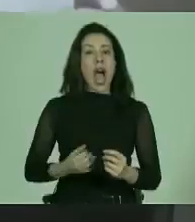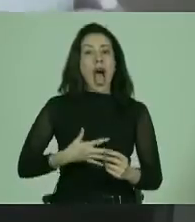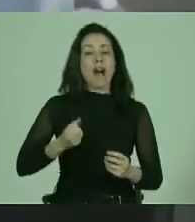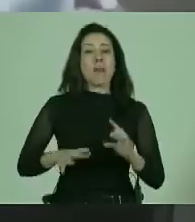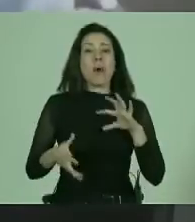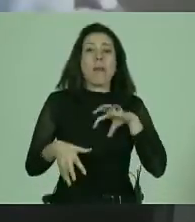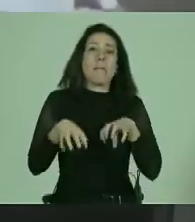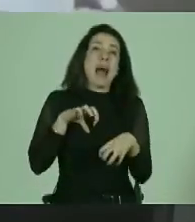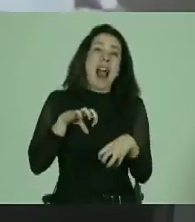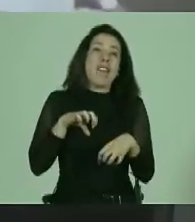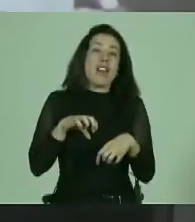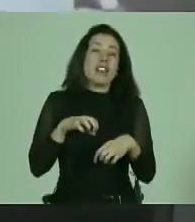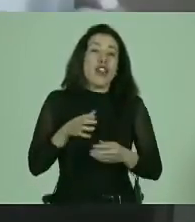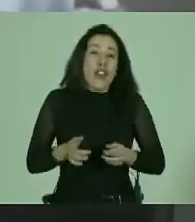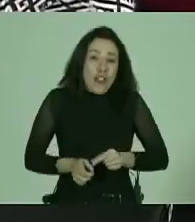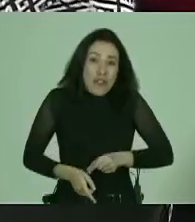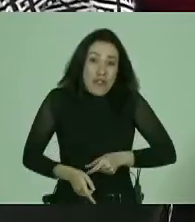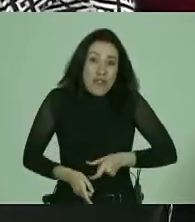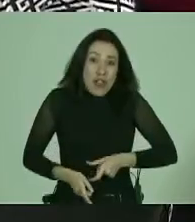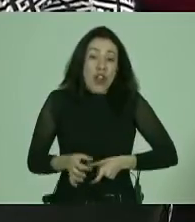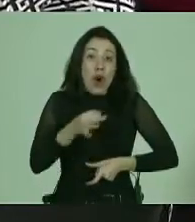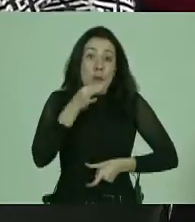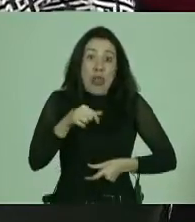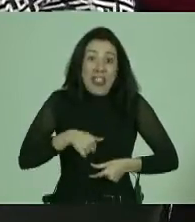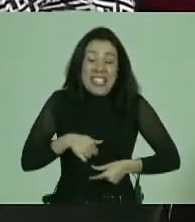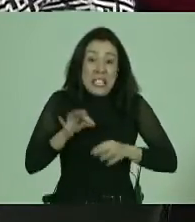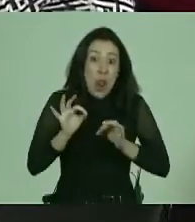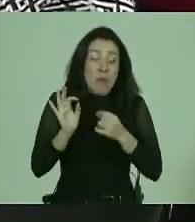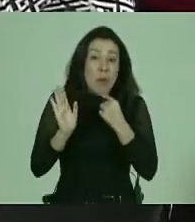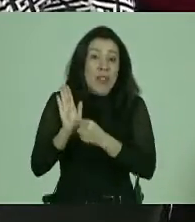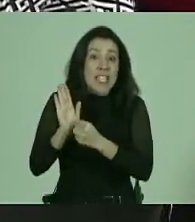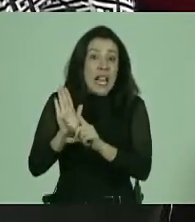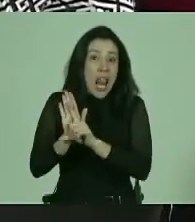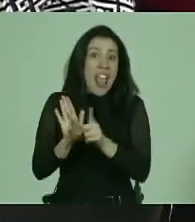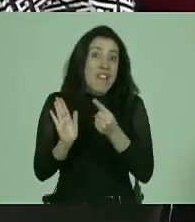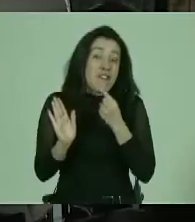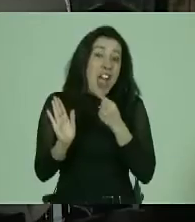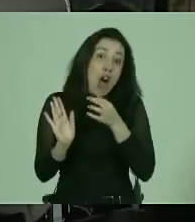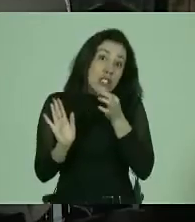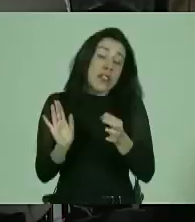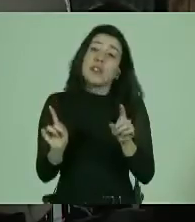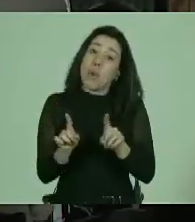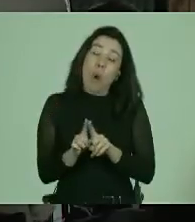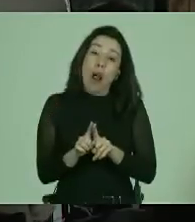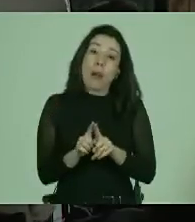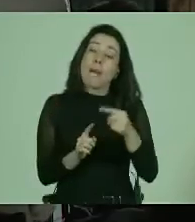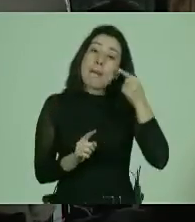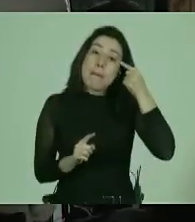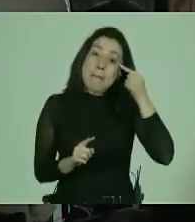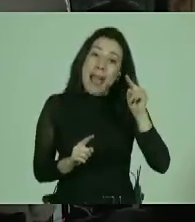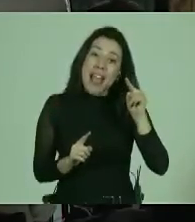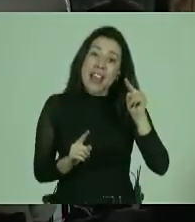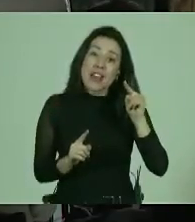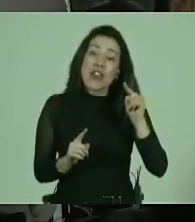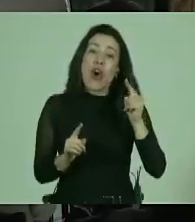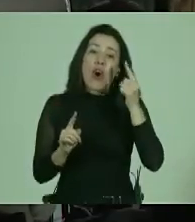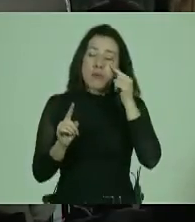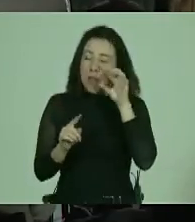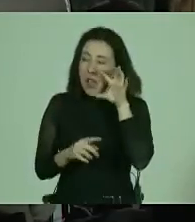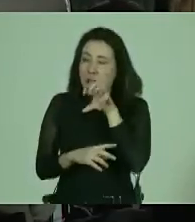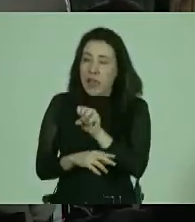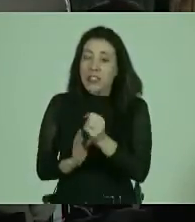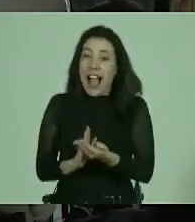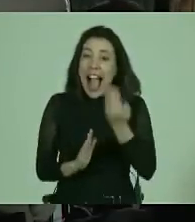malformaciones del feto llamémosles como le llama la ley así feo pero sobre el diagnóstico prenatal